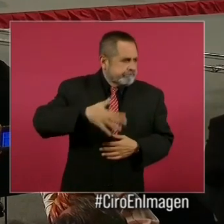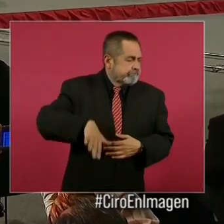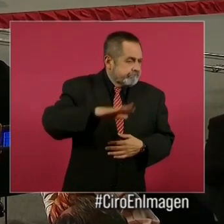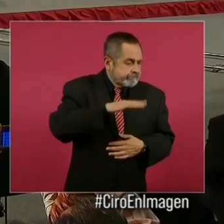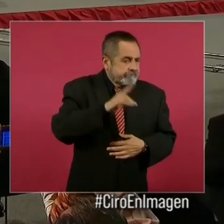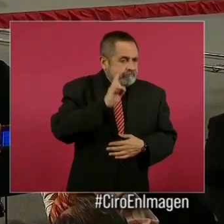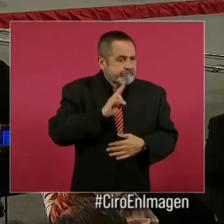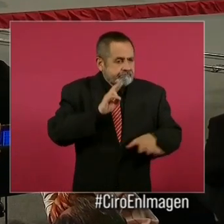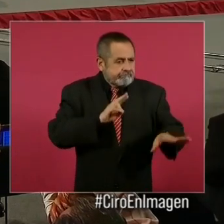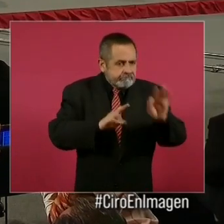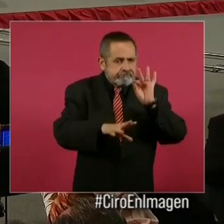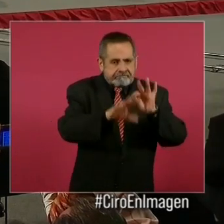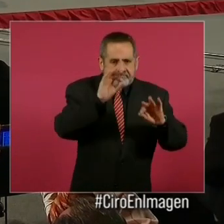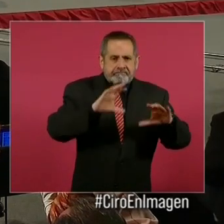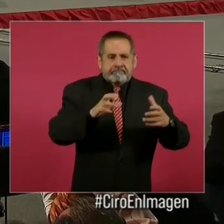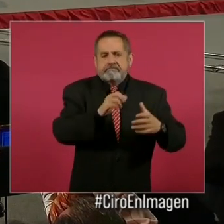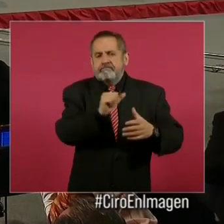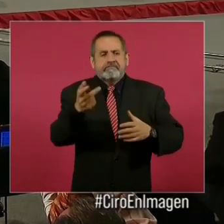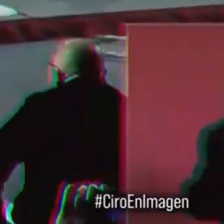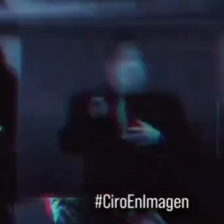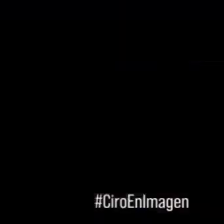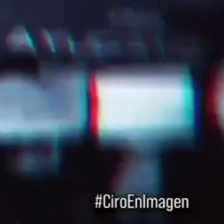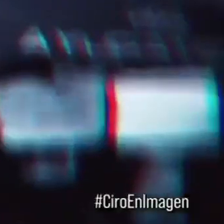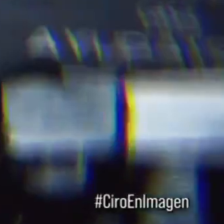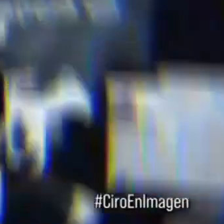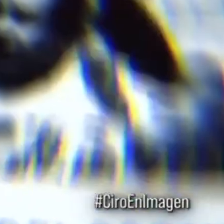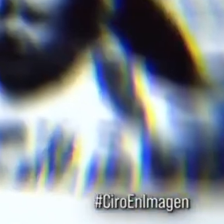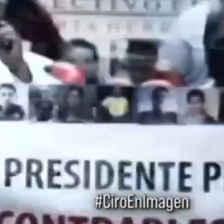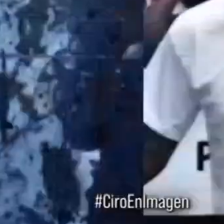localización de las personas desaparecidas.